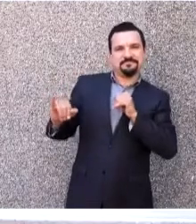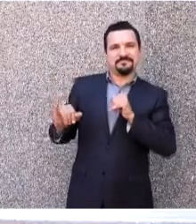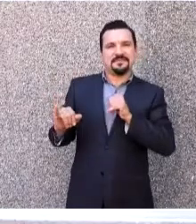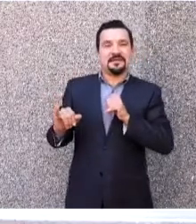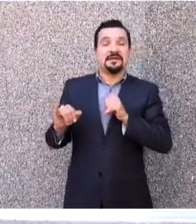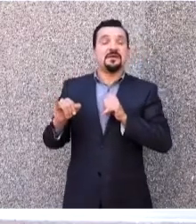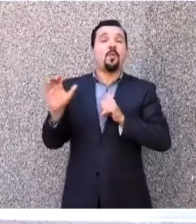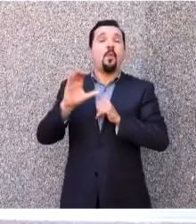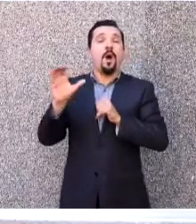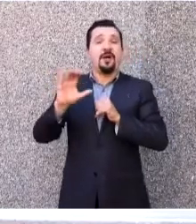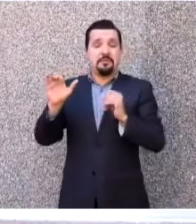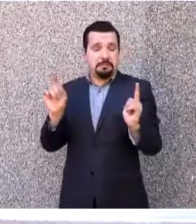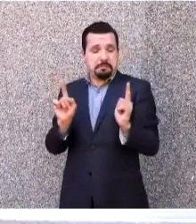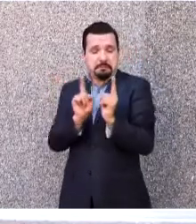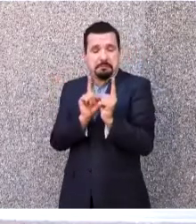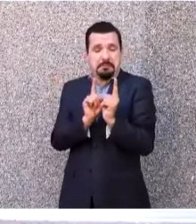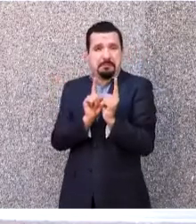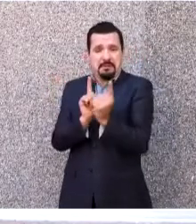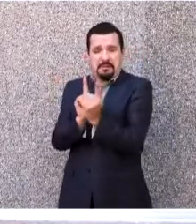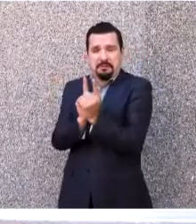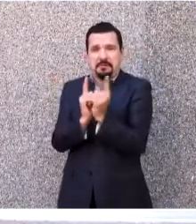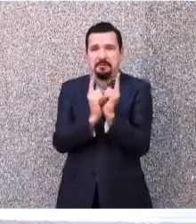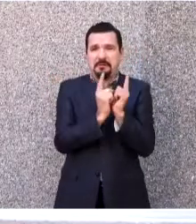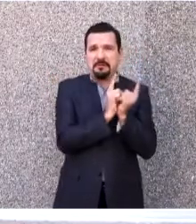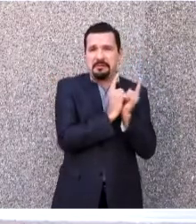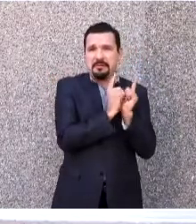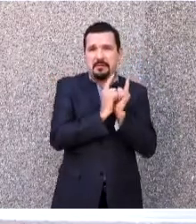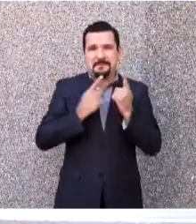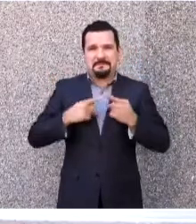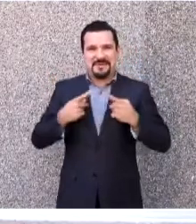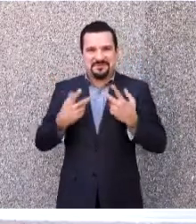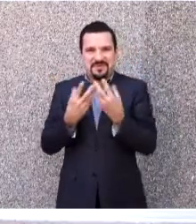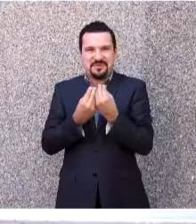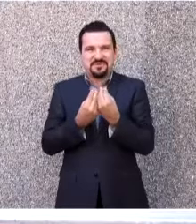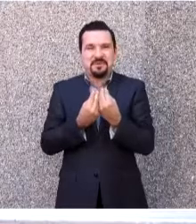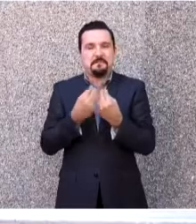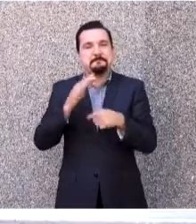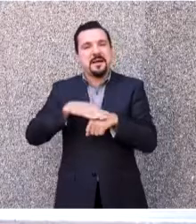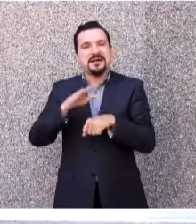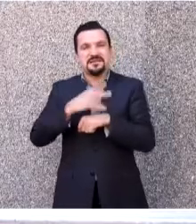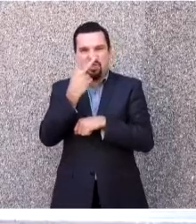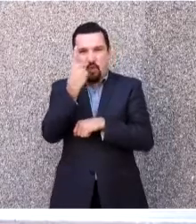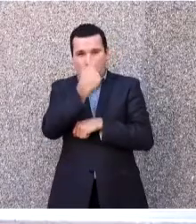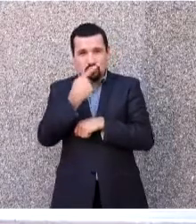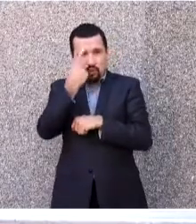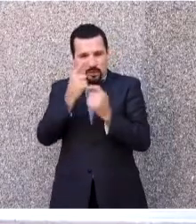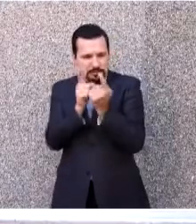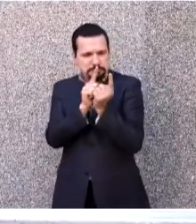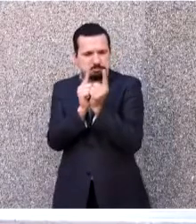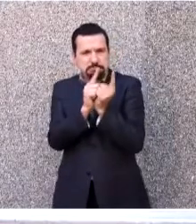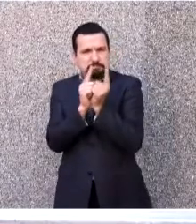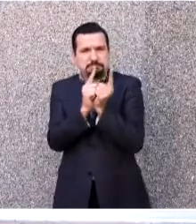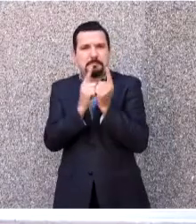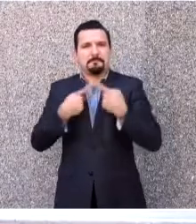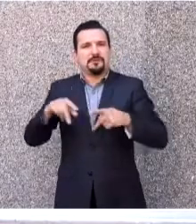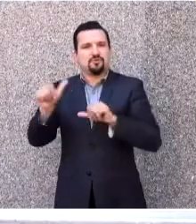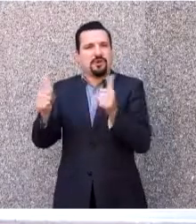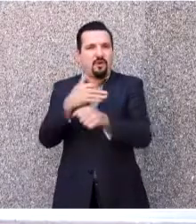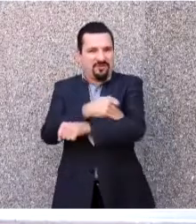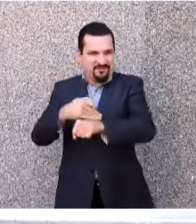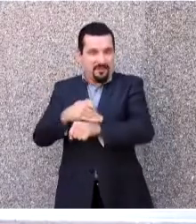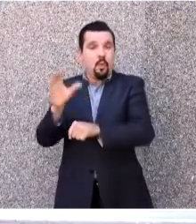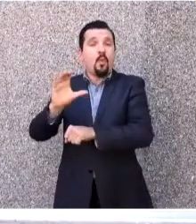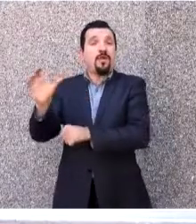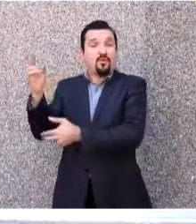infectarnos si estamos a menos de metro y medio y estamos más de 2 horas en contacto estrecho. Entonces, cuando